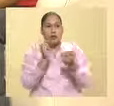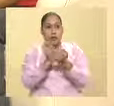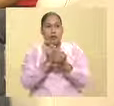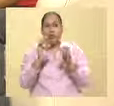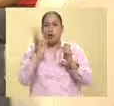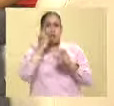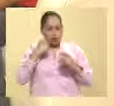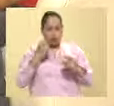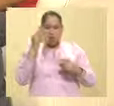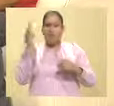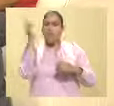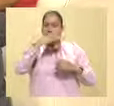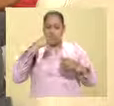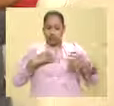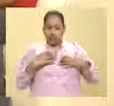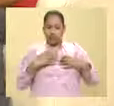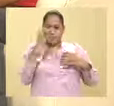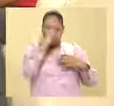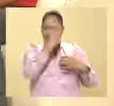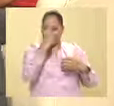implantes o algo